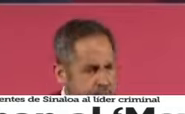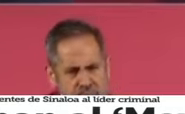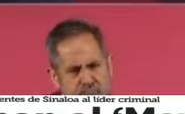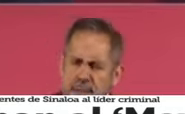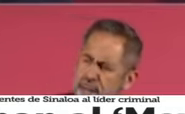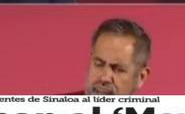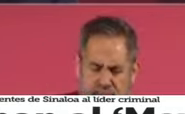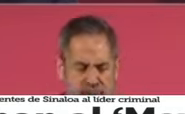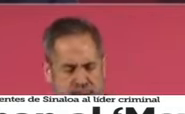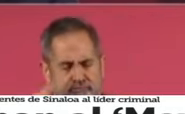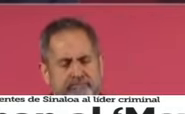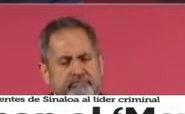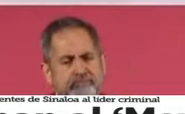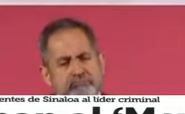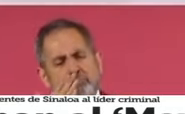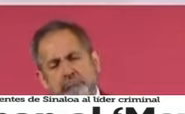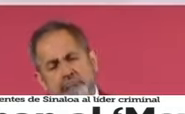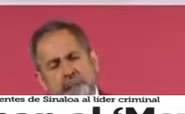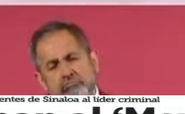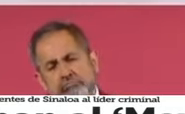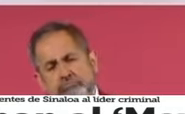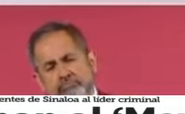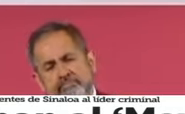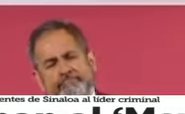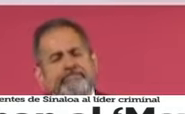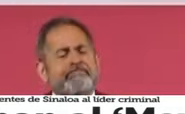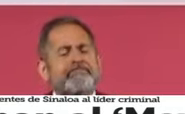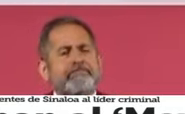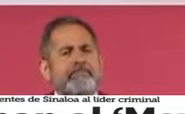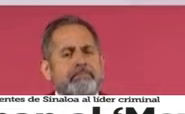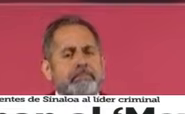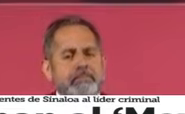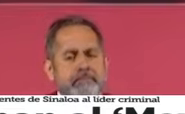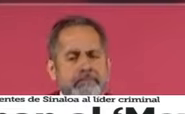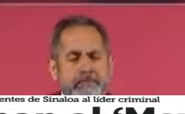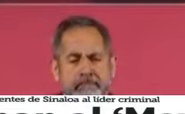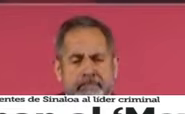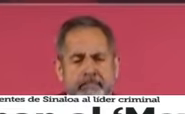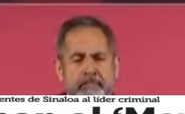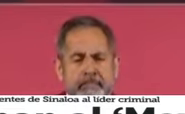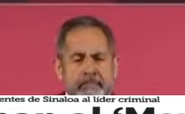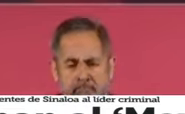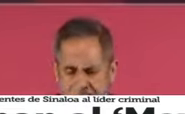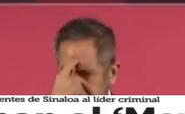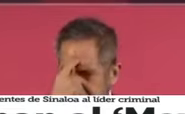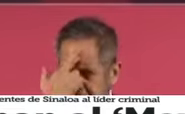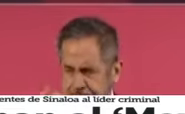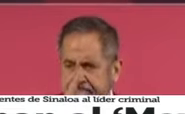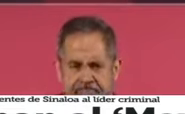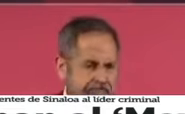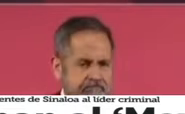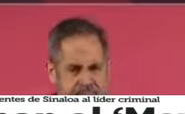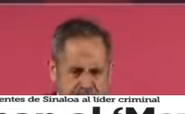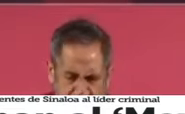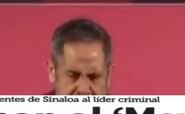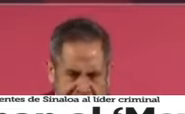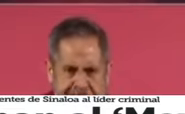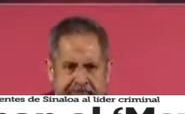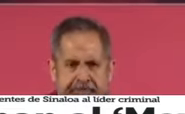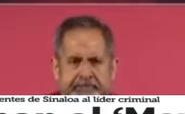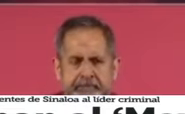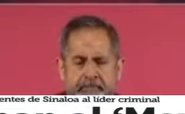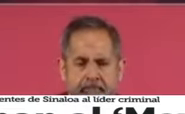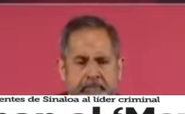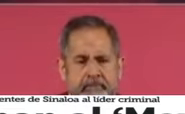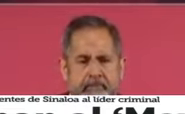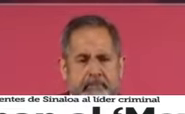público y creo que fue un acto pues de congruencia y